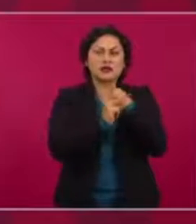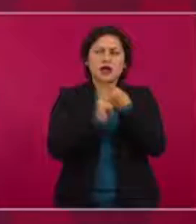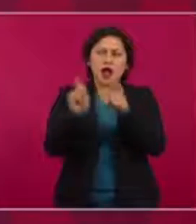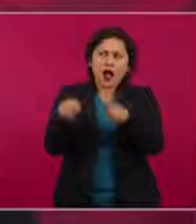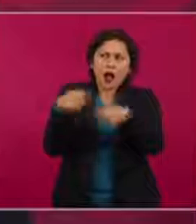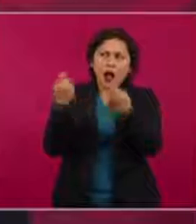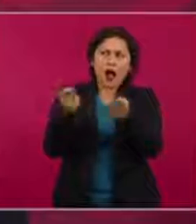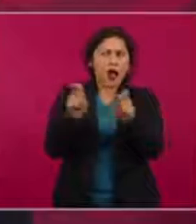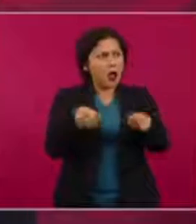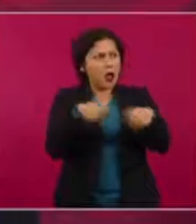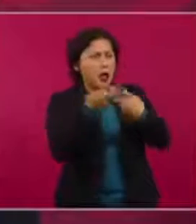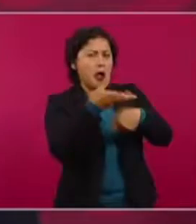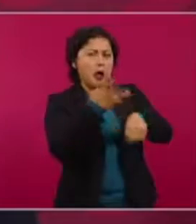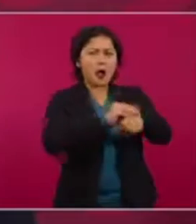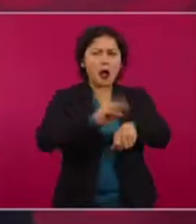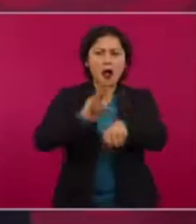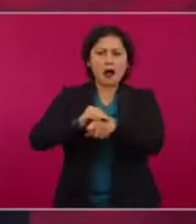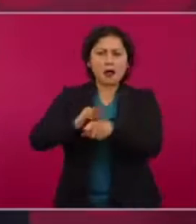inversiones,